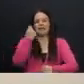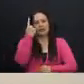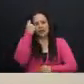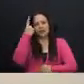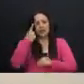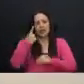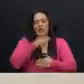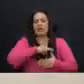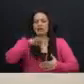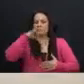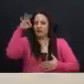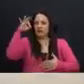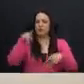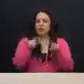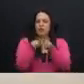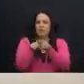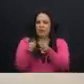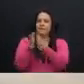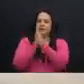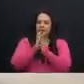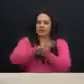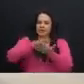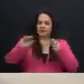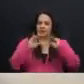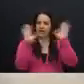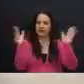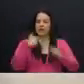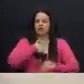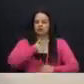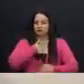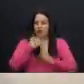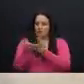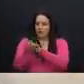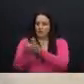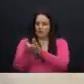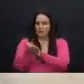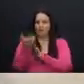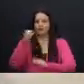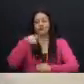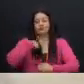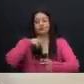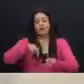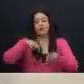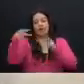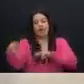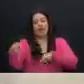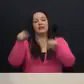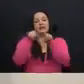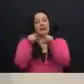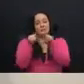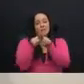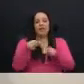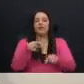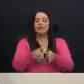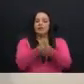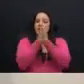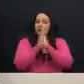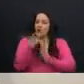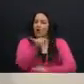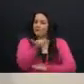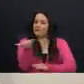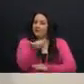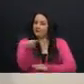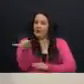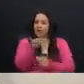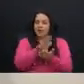transparencia y lo felicito, porque si yo estuviera en el otro lado probablemente estaría también pidiendo la misma transparencia.